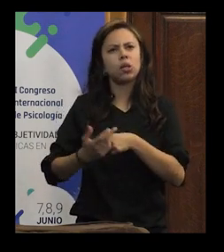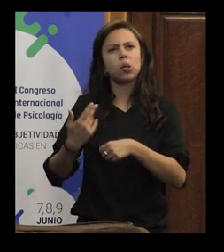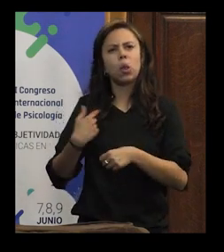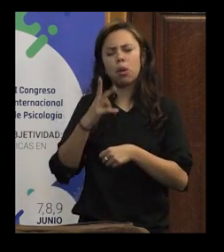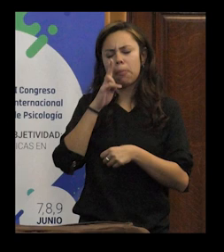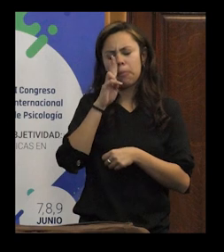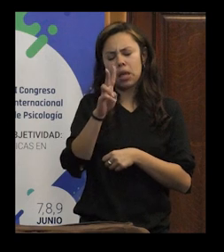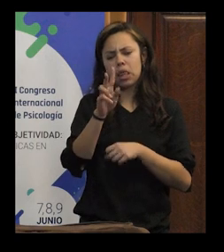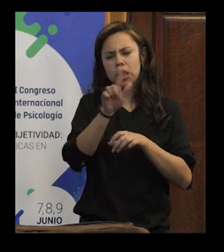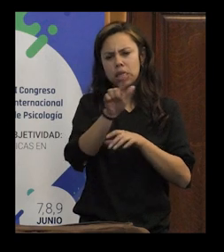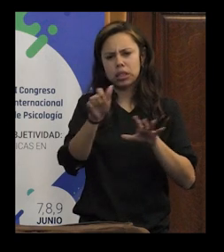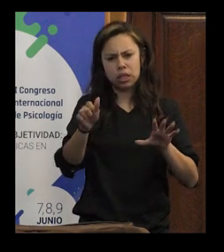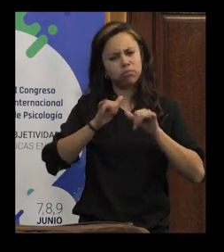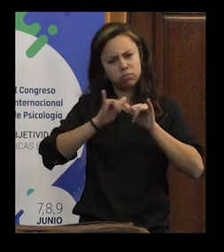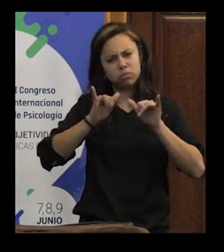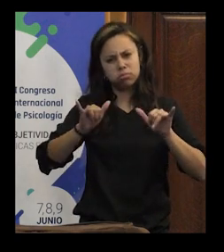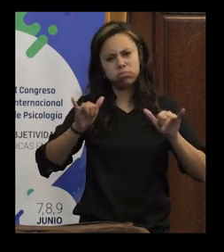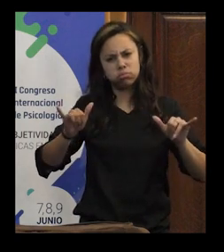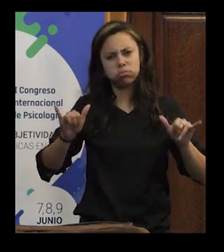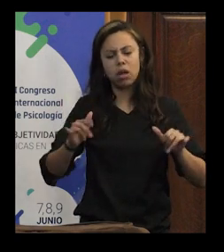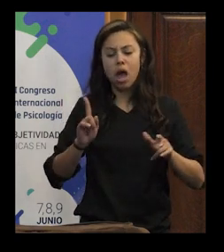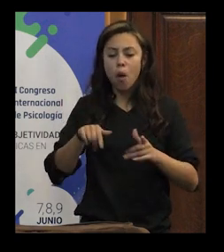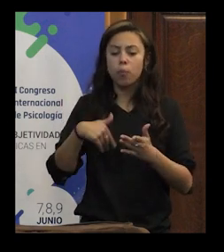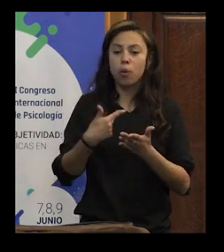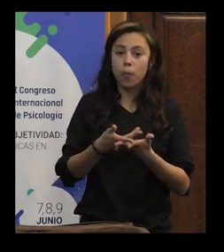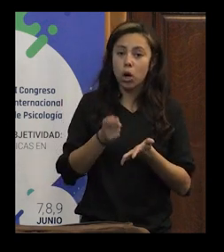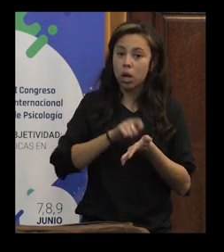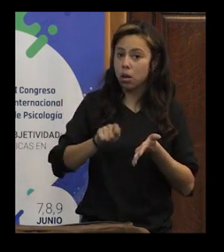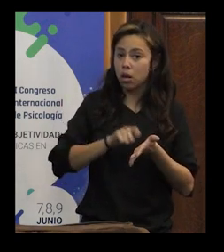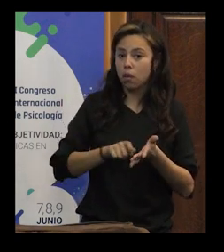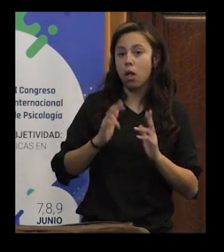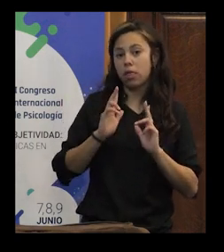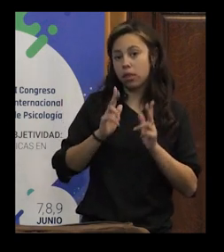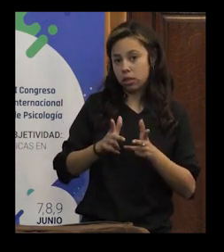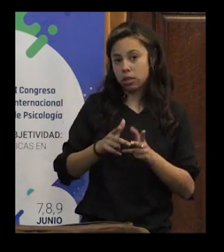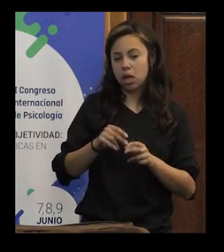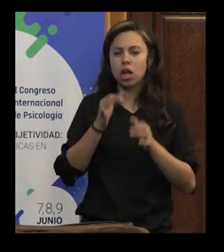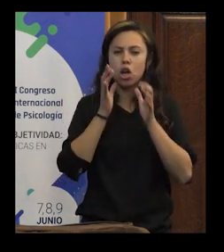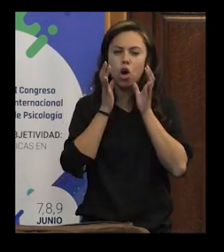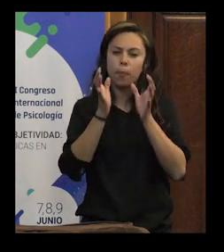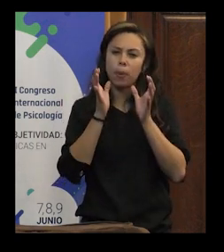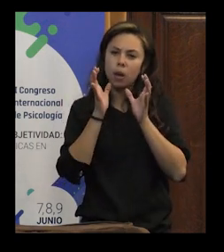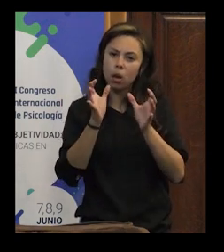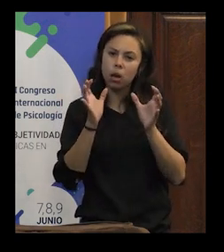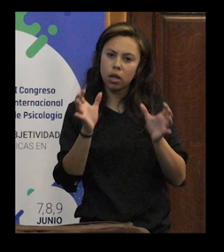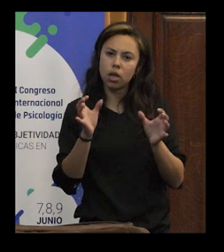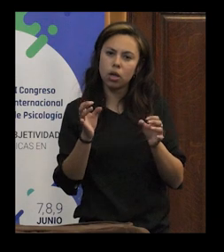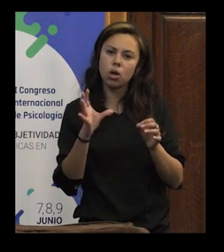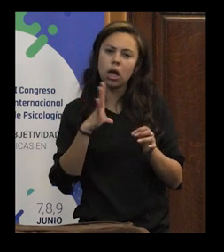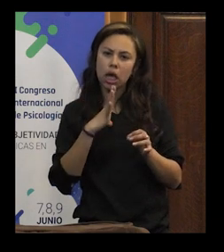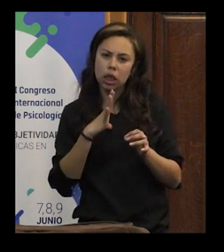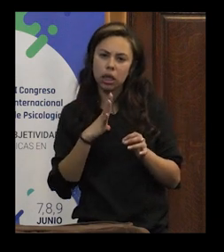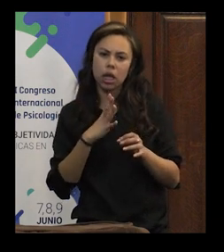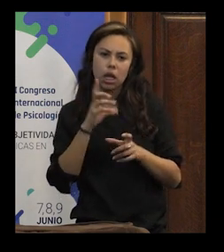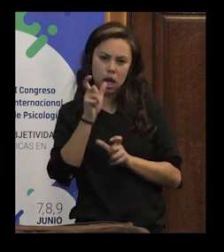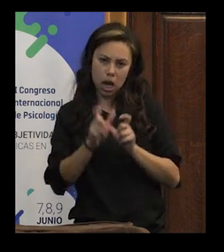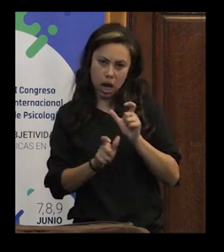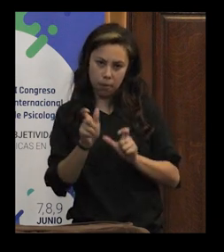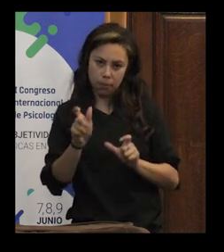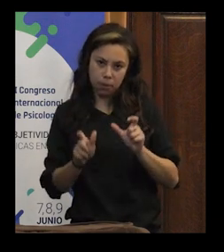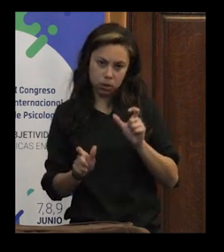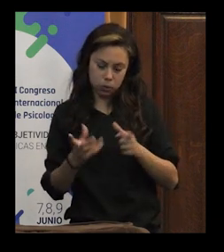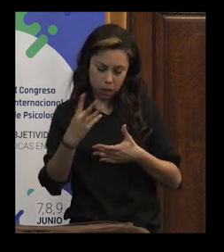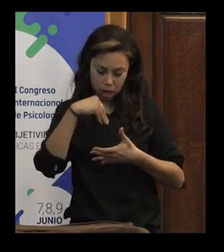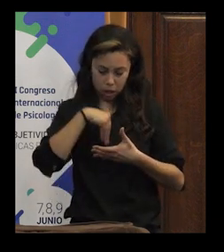2006, proponen que los riesgos corporificados engloban los riesgos que el individuo lleva en